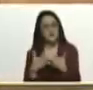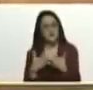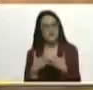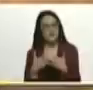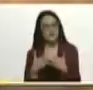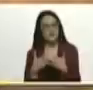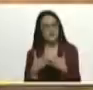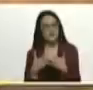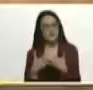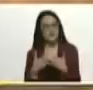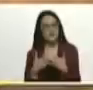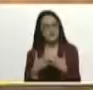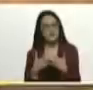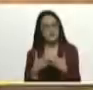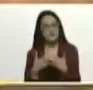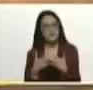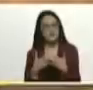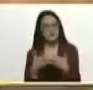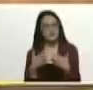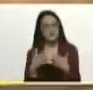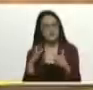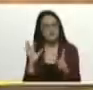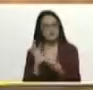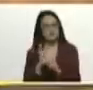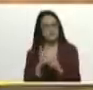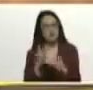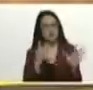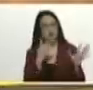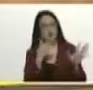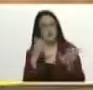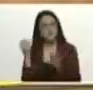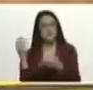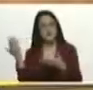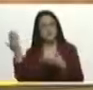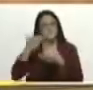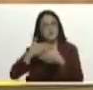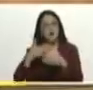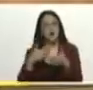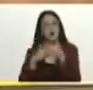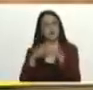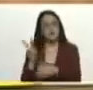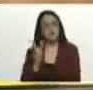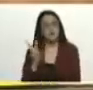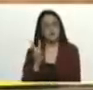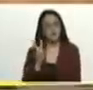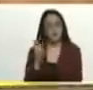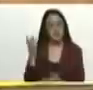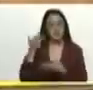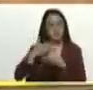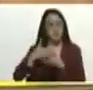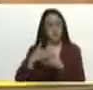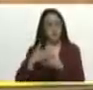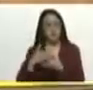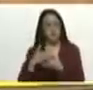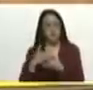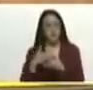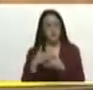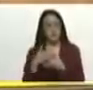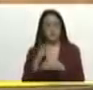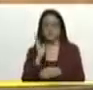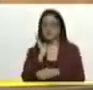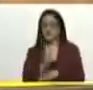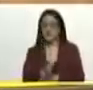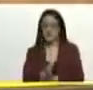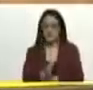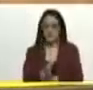lanzaron 900 medidas de sanciones económicas. Sancionaron todo lo que era posible sancionar